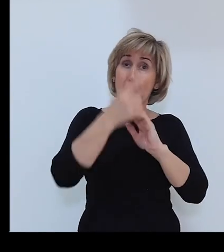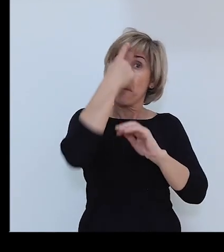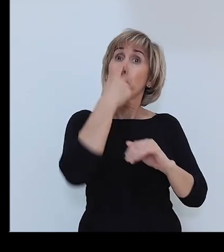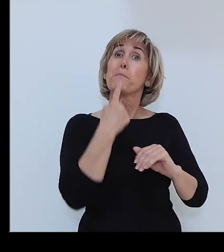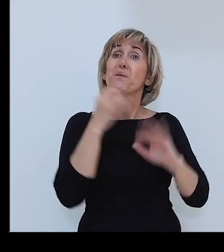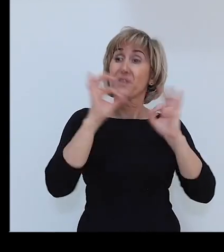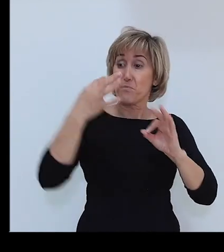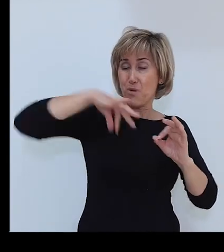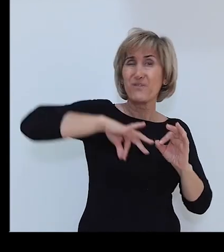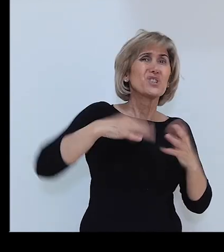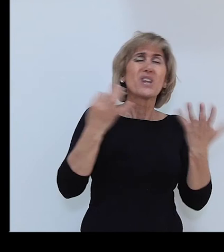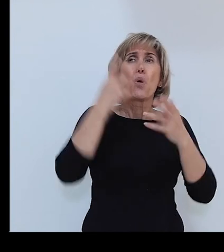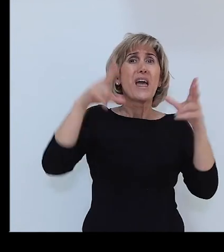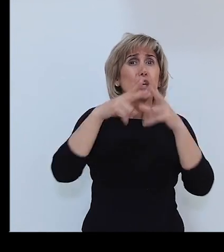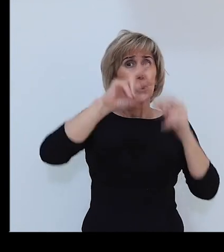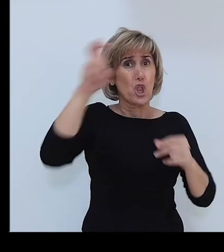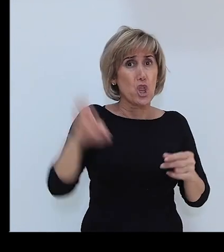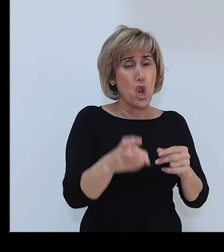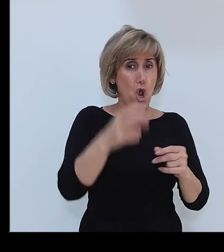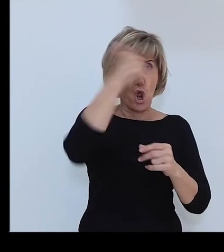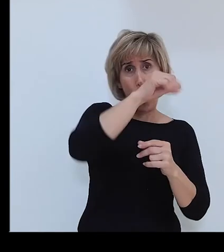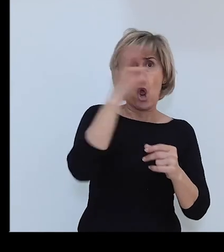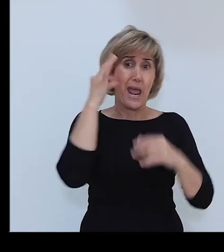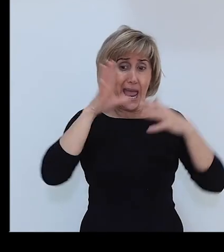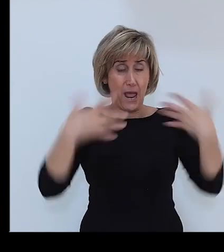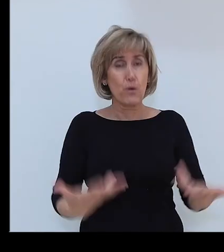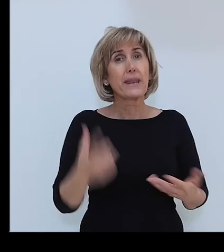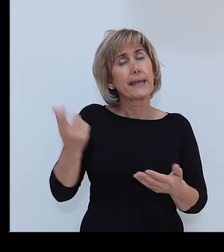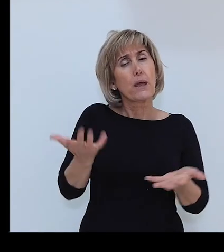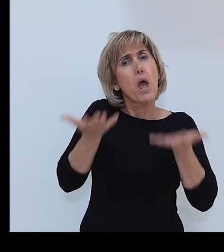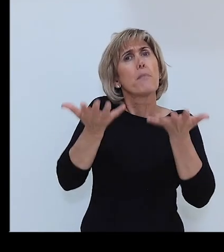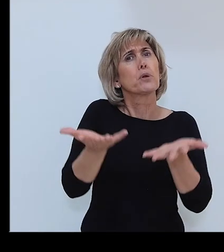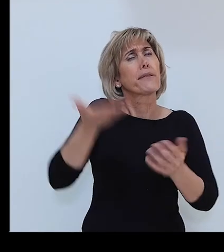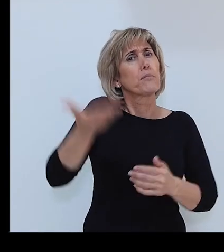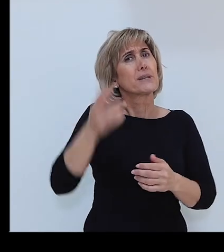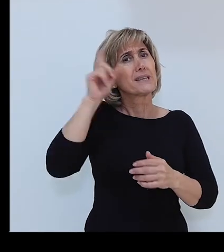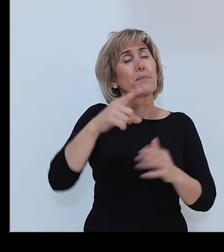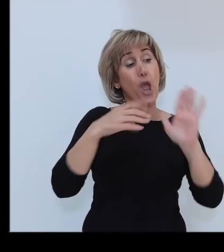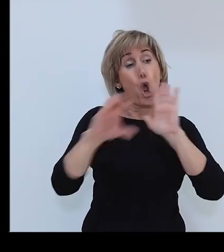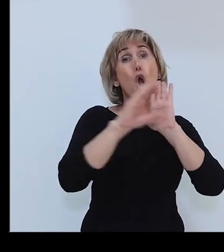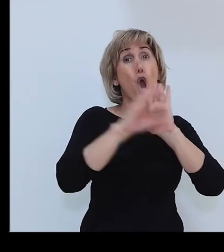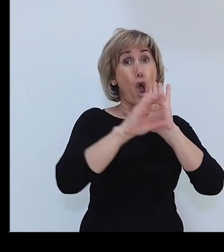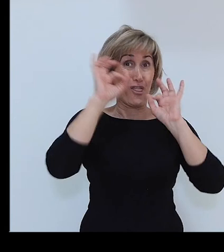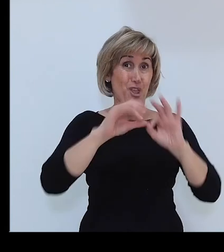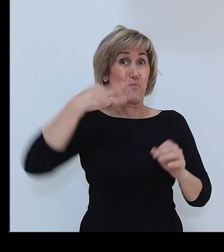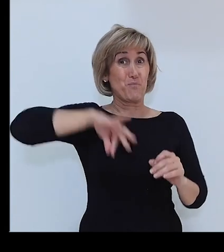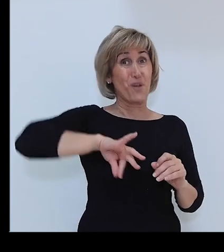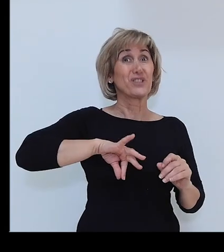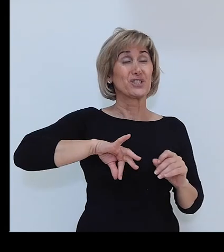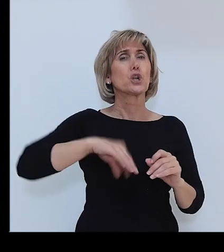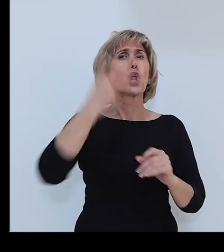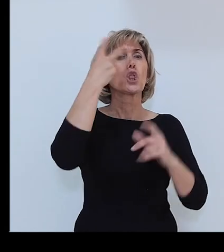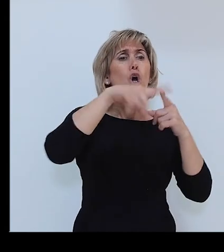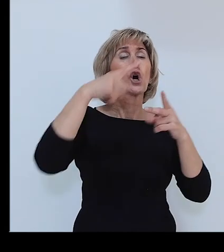quisiera decir, por ejemplo, que ella hizo una aportación en la definición del perfil profesional de lo que sería un sociólogo o una